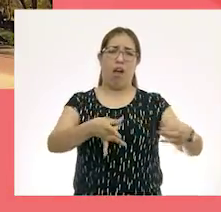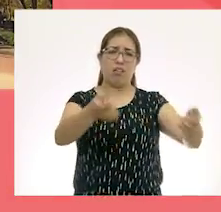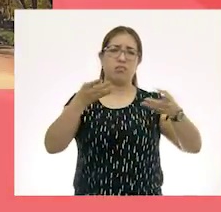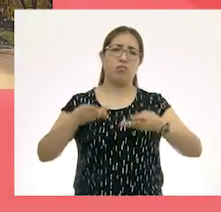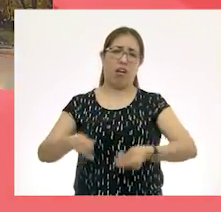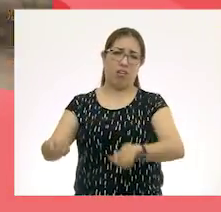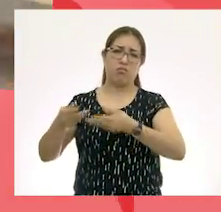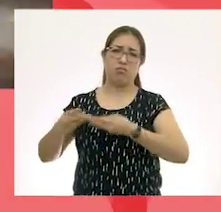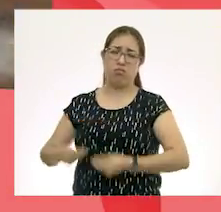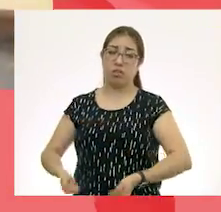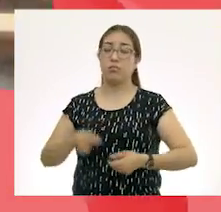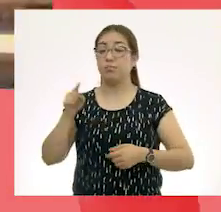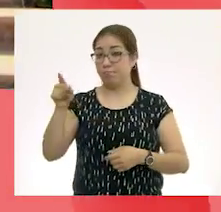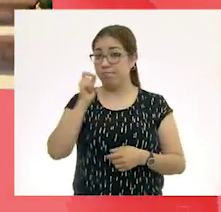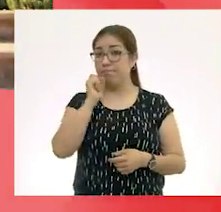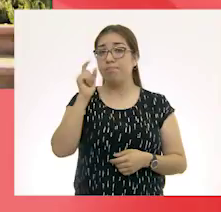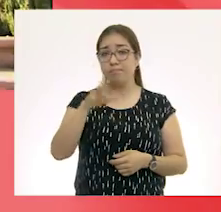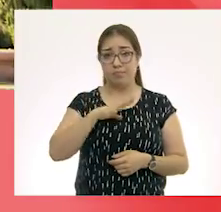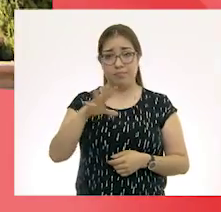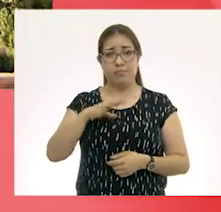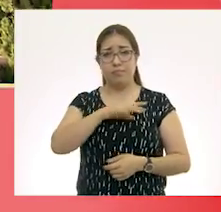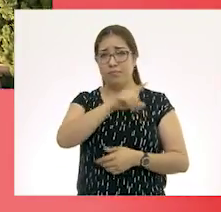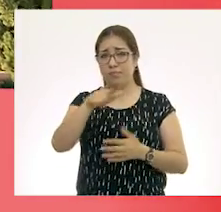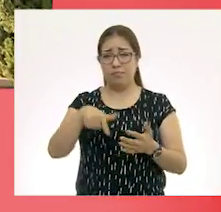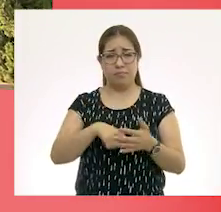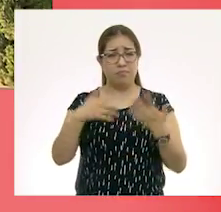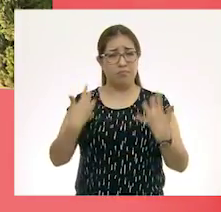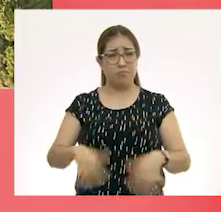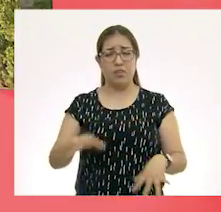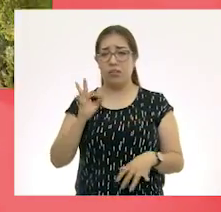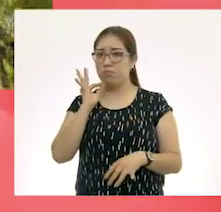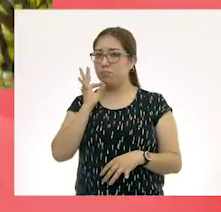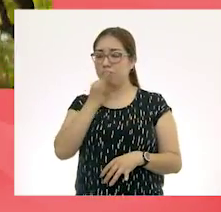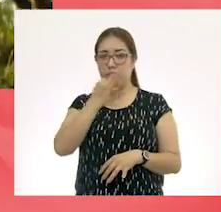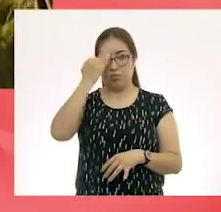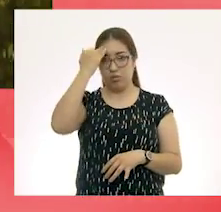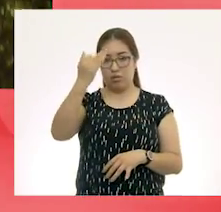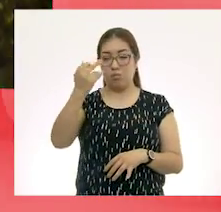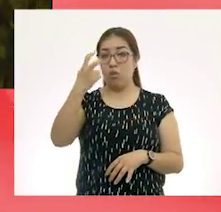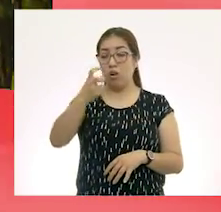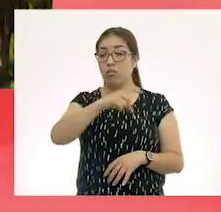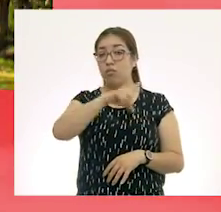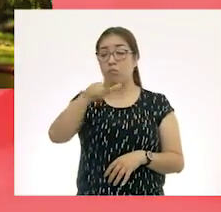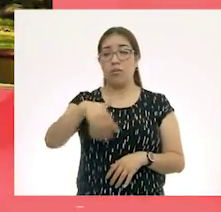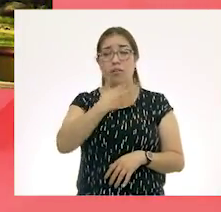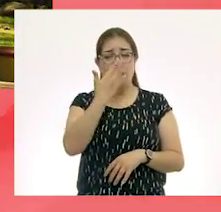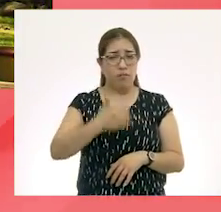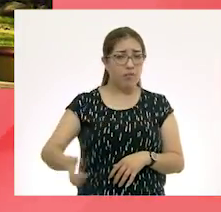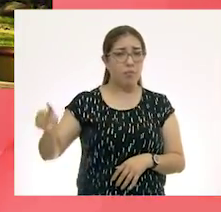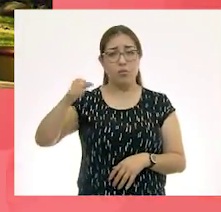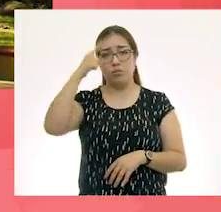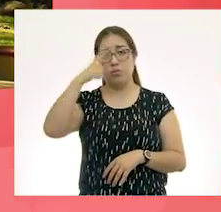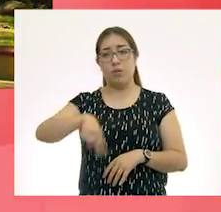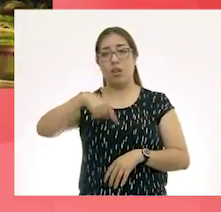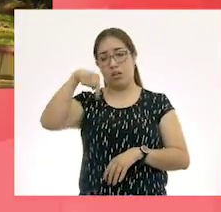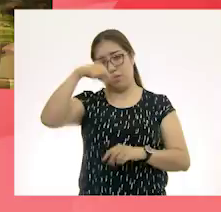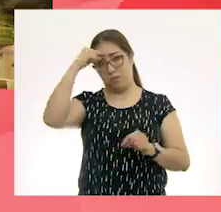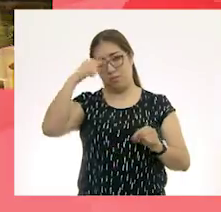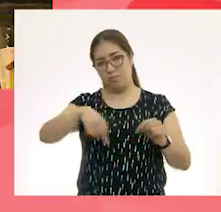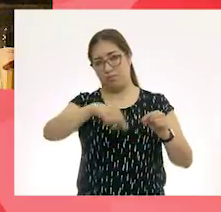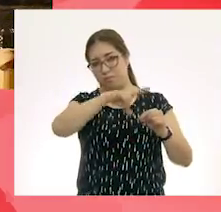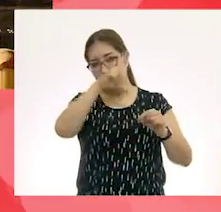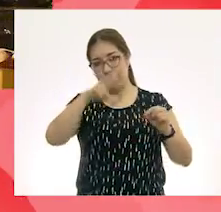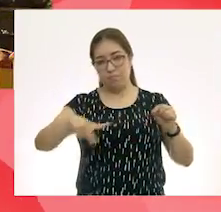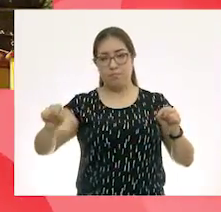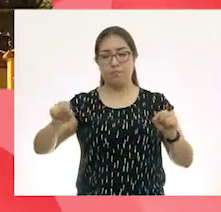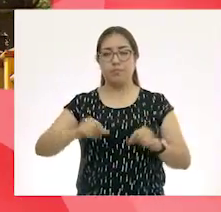Querétaro. Aquí aconteció un solo hecho que duró segundos, pero que le dio fama y un lugar en la historia de México. Se